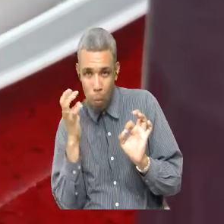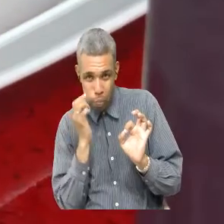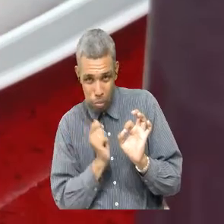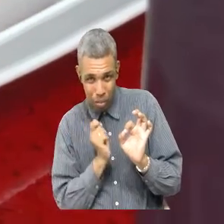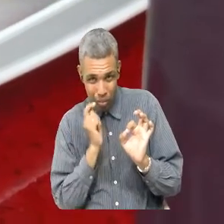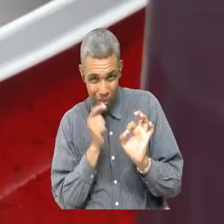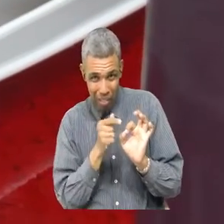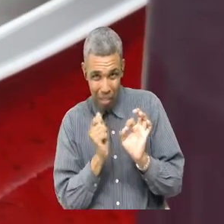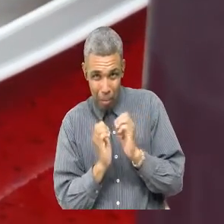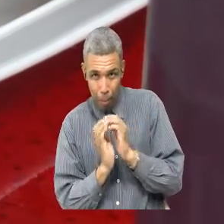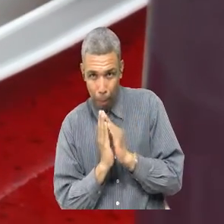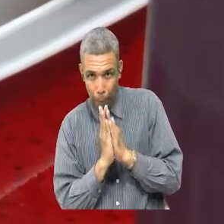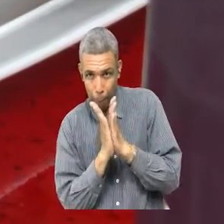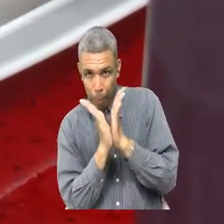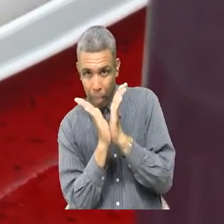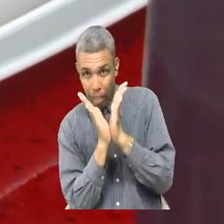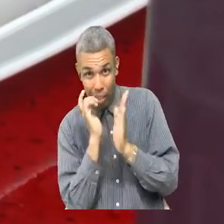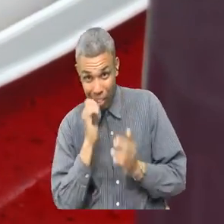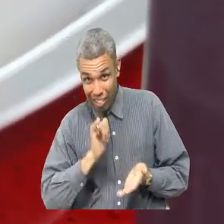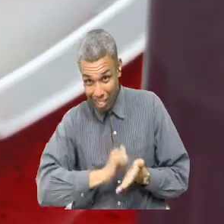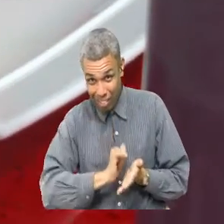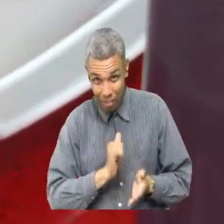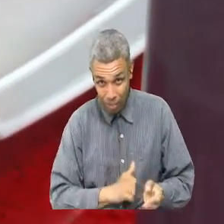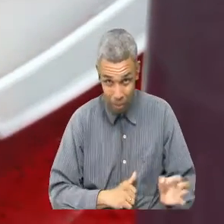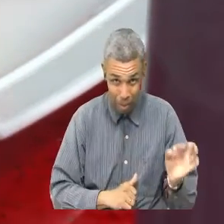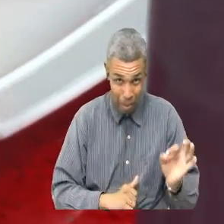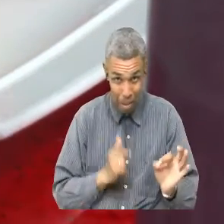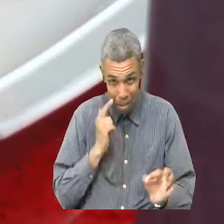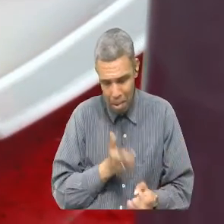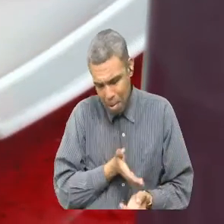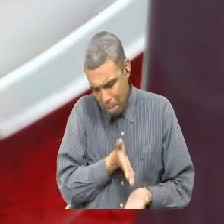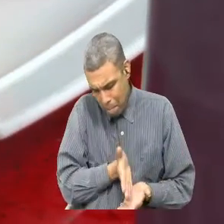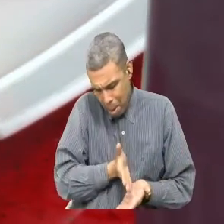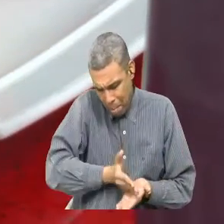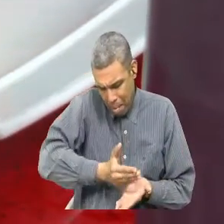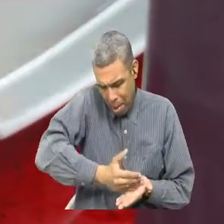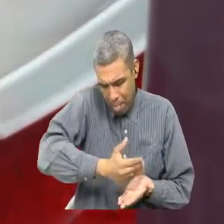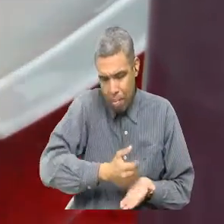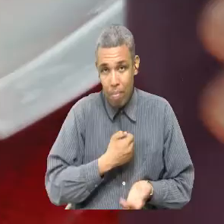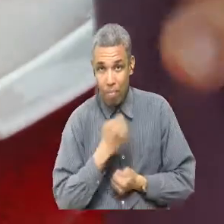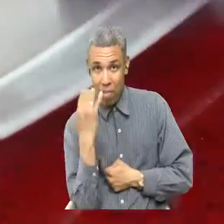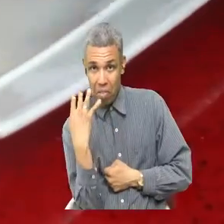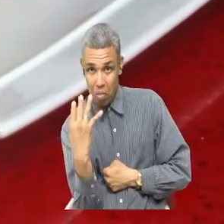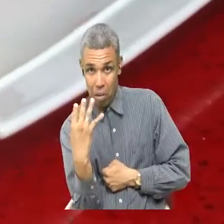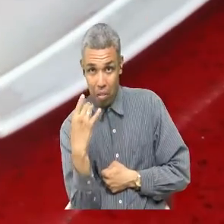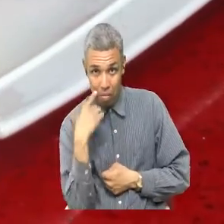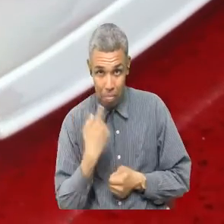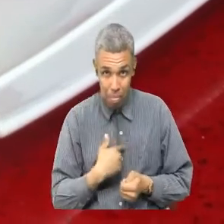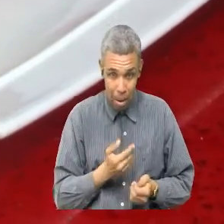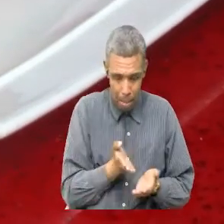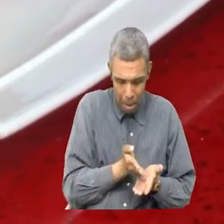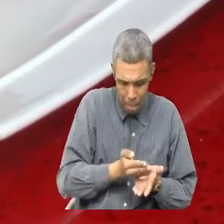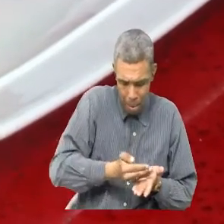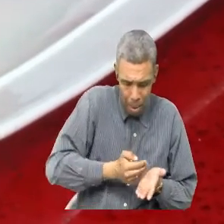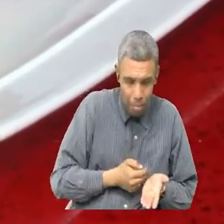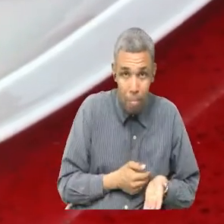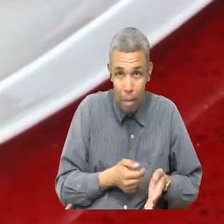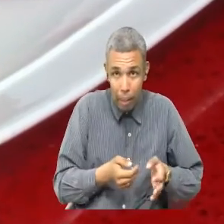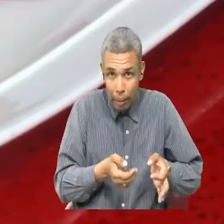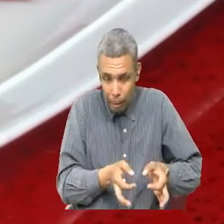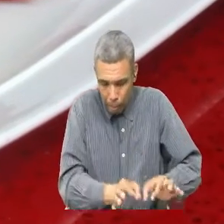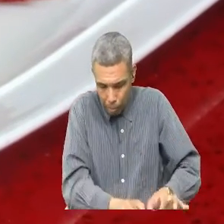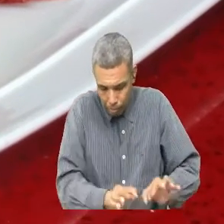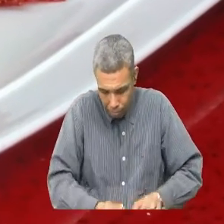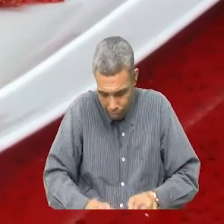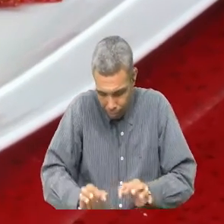Bueno, me está encantando la decoración de Sergio. De por sí que él es aquí el experto y le está haciendo una técnica bien bella. La técnica de la